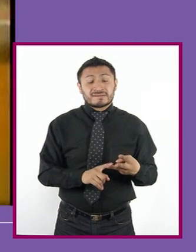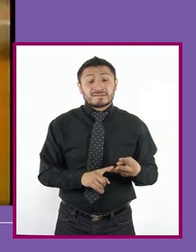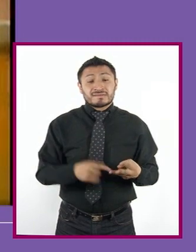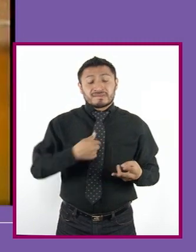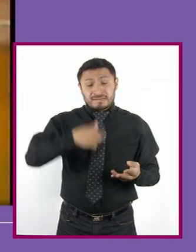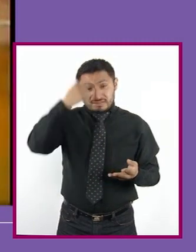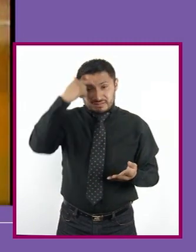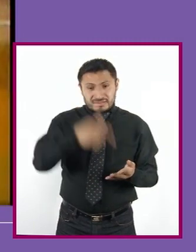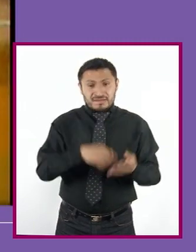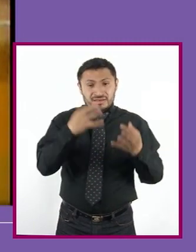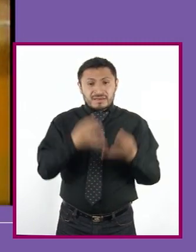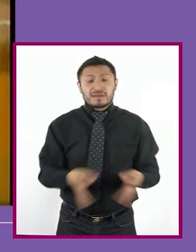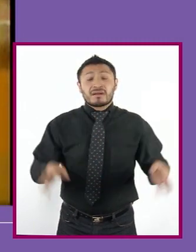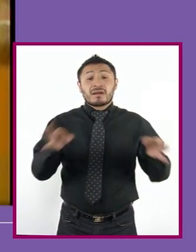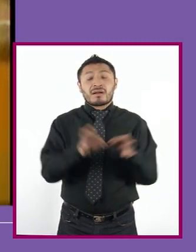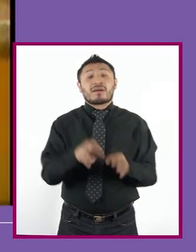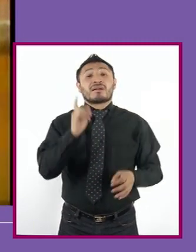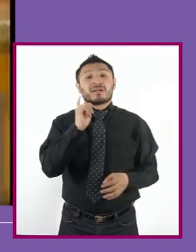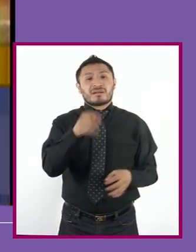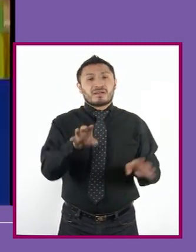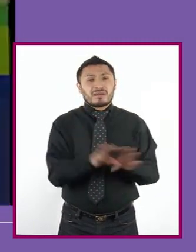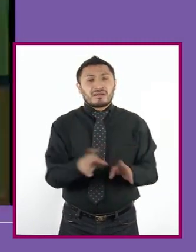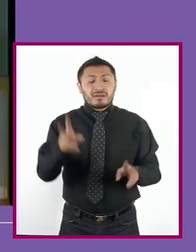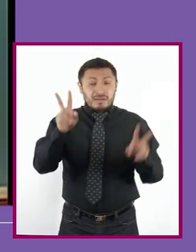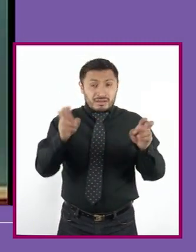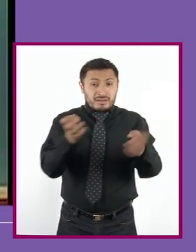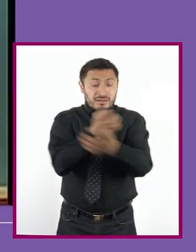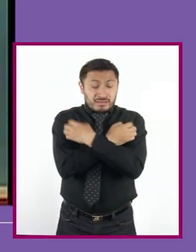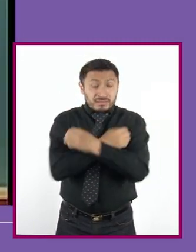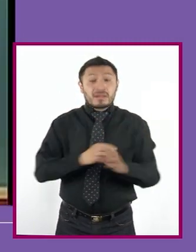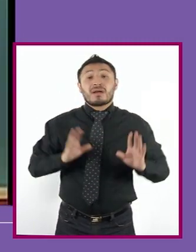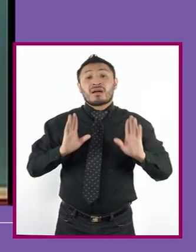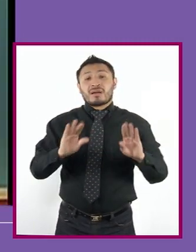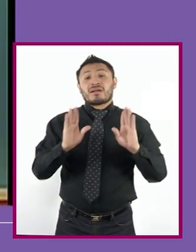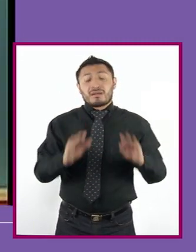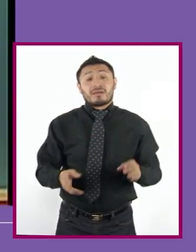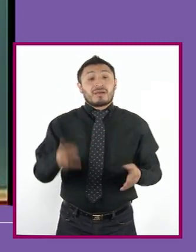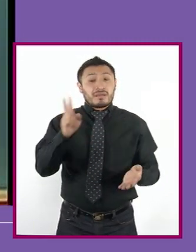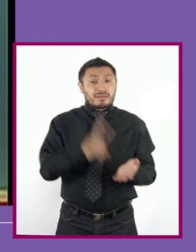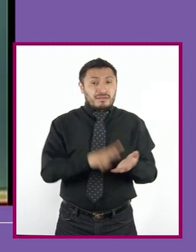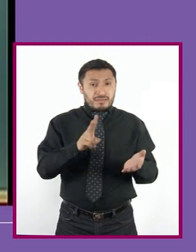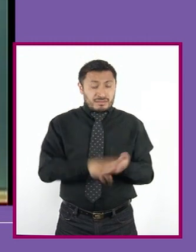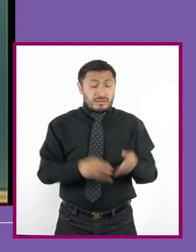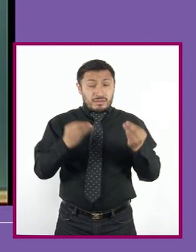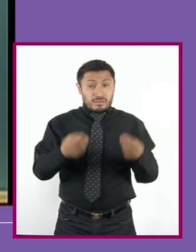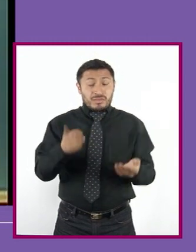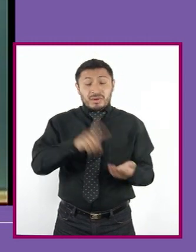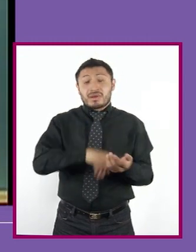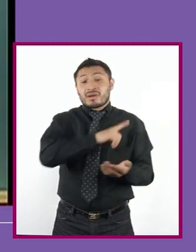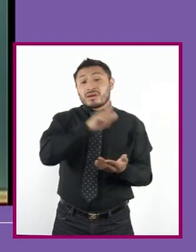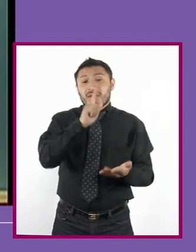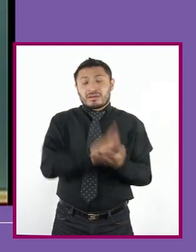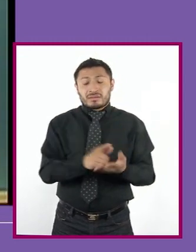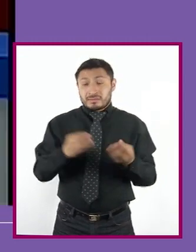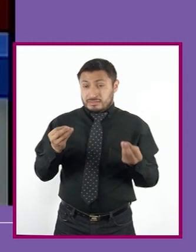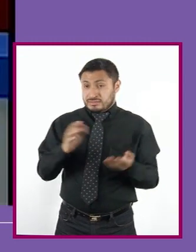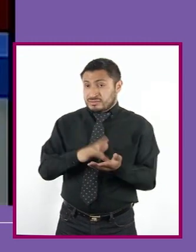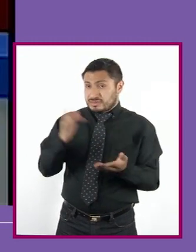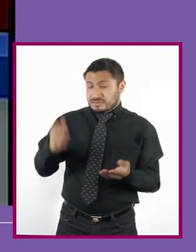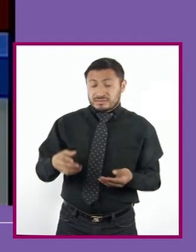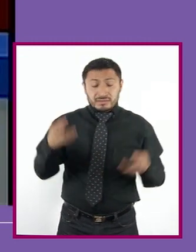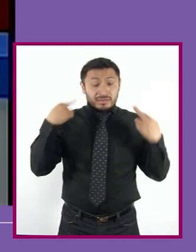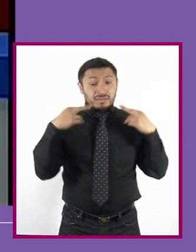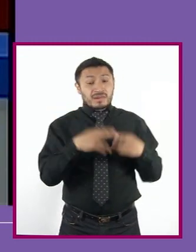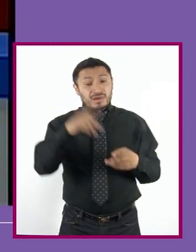parece fundamental es el que tiene que ver con la educación, enseñar el valor que tienen las leyes. Muchas gracias. Maestra,